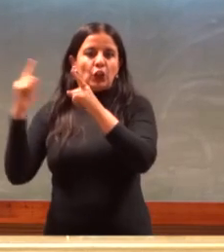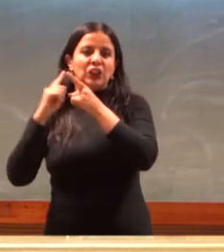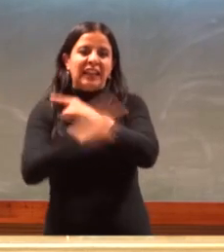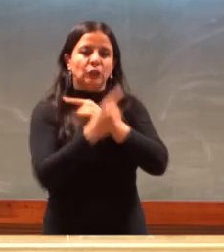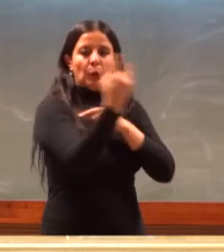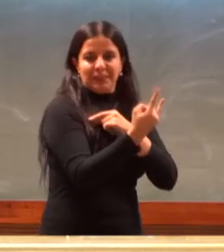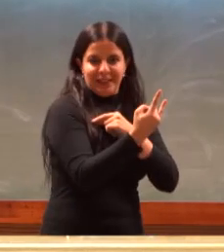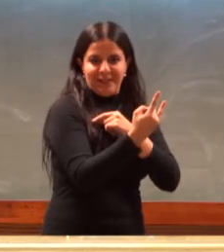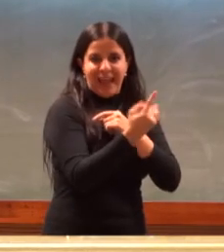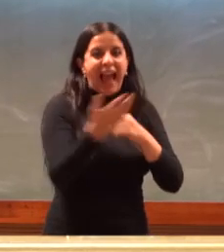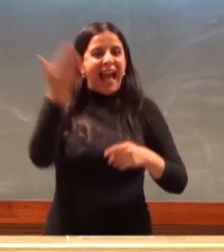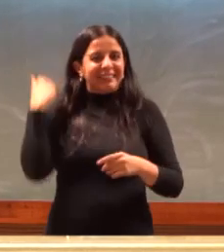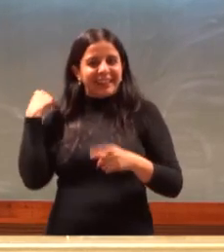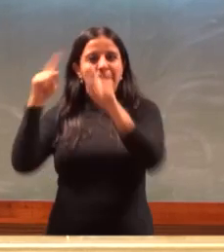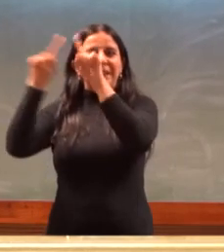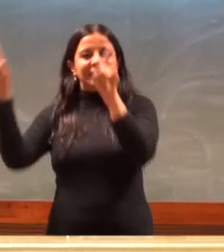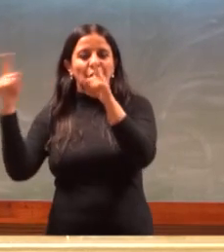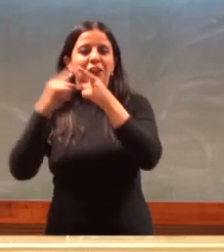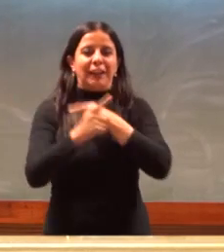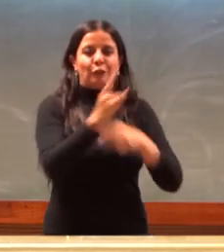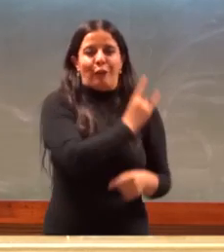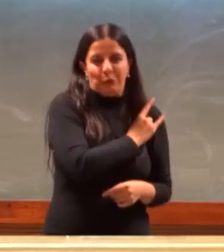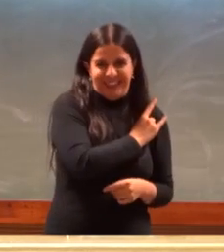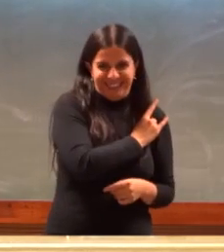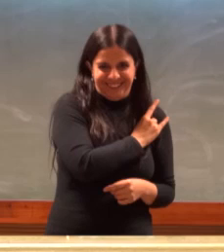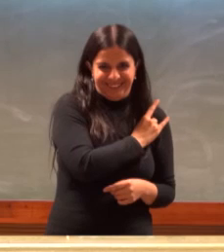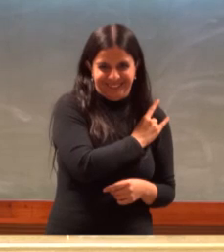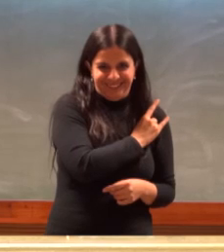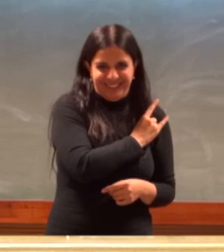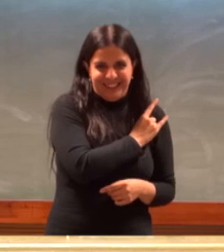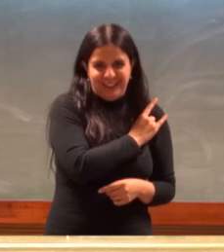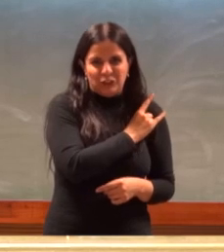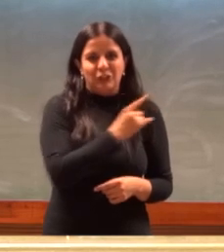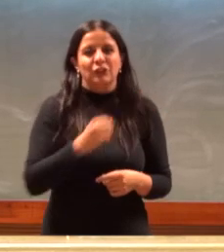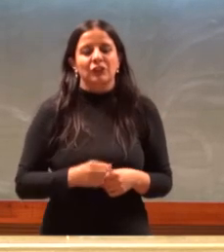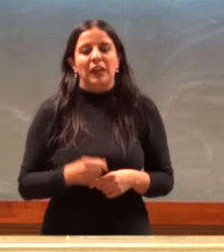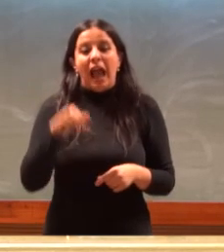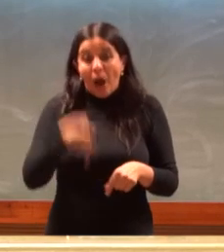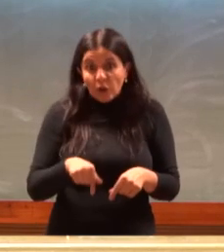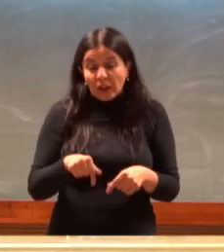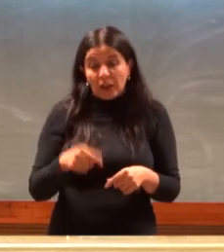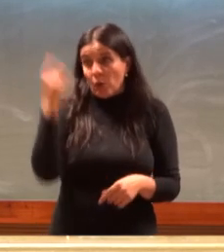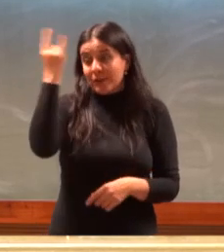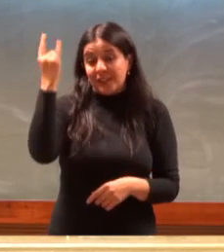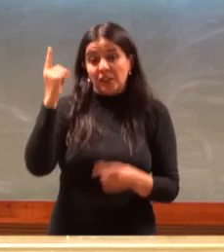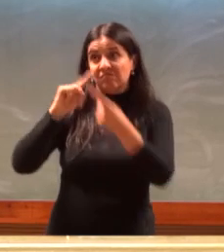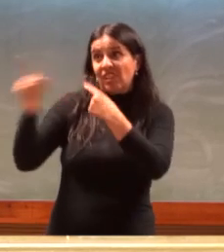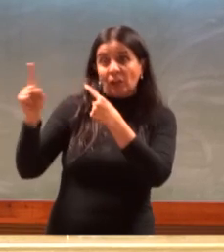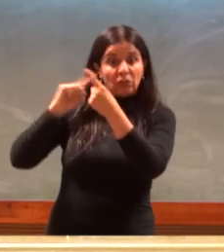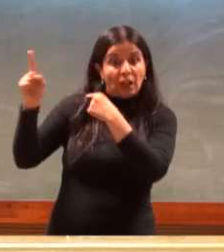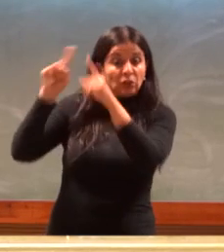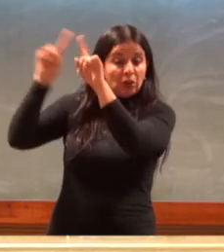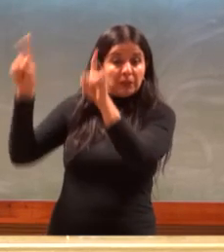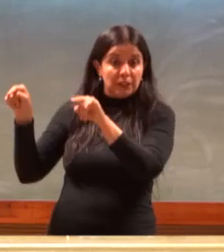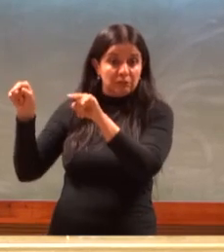como condición la conformación de un plan estratégico de cada universidad en este sentido la Universidad Nacional de empezado a trabajar